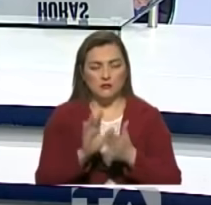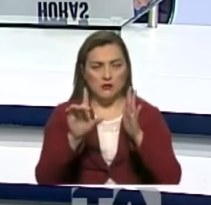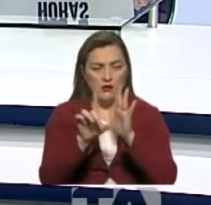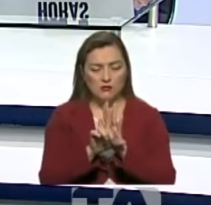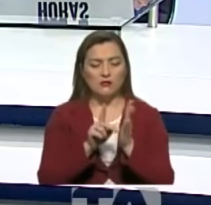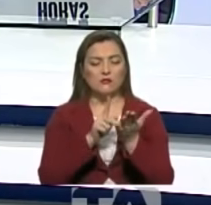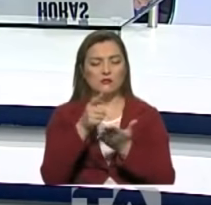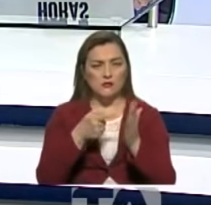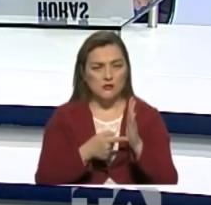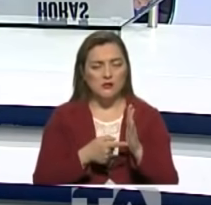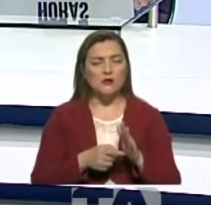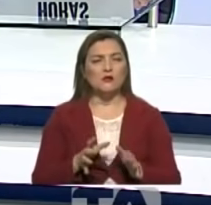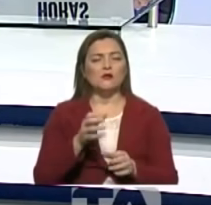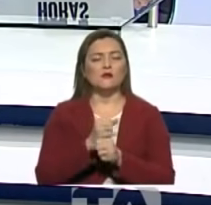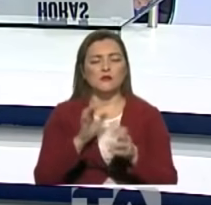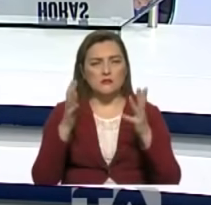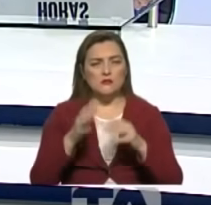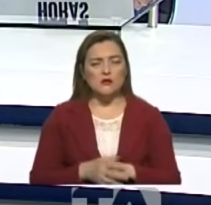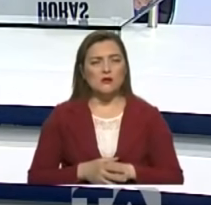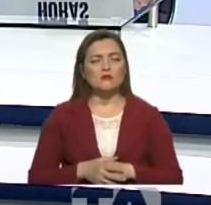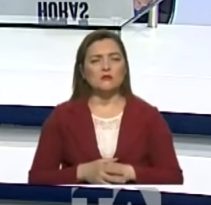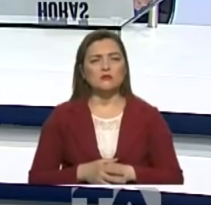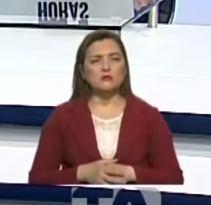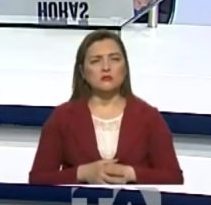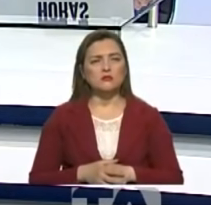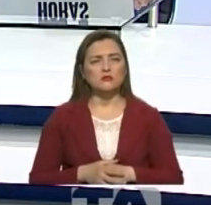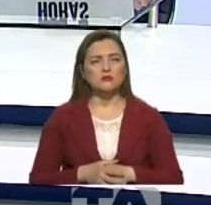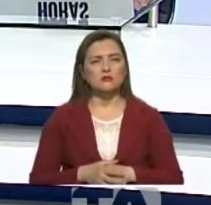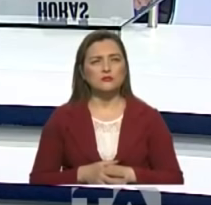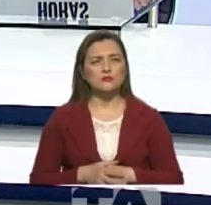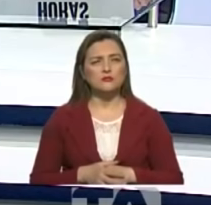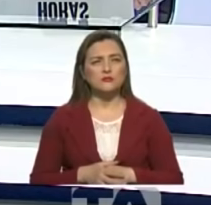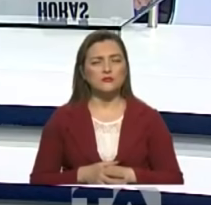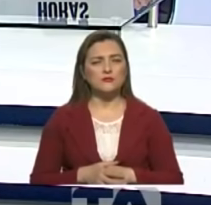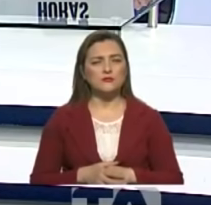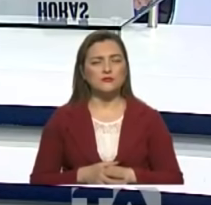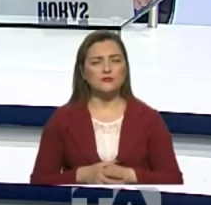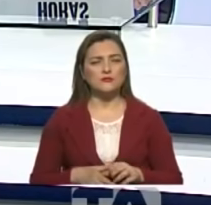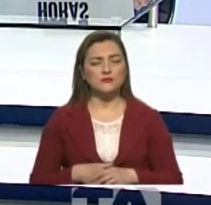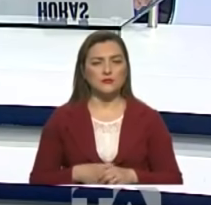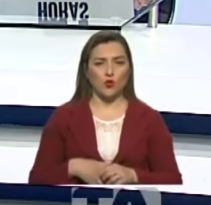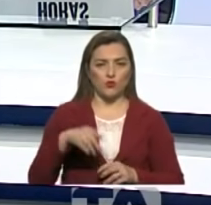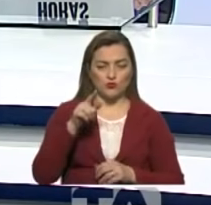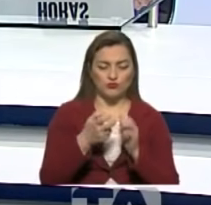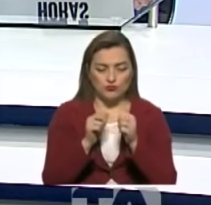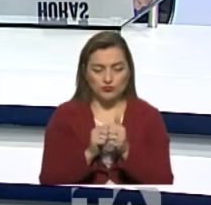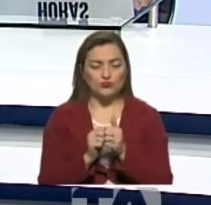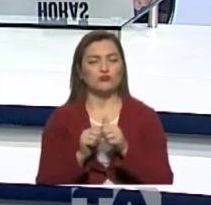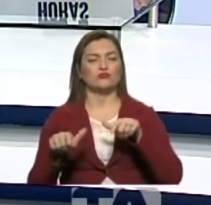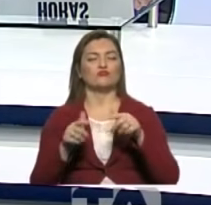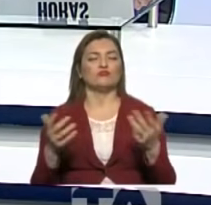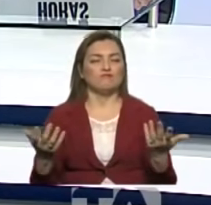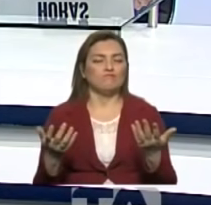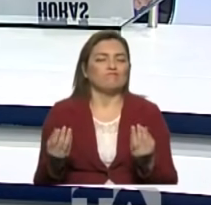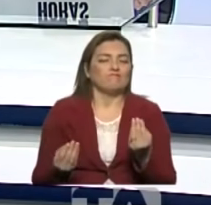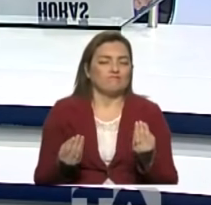regularizado, pagan impuestos, no tienen las obras que necesitan. Y aprovechamos también para insistir que si usted tiene un problema similar en su sector, nos puedan